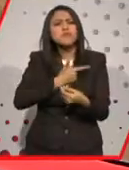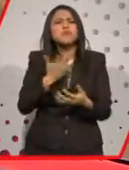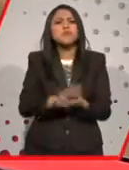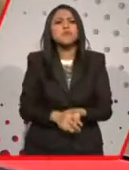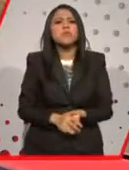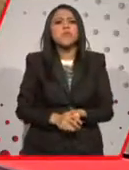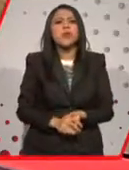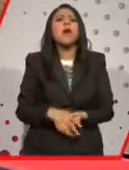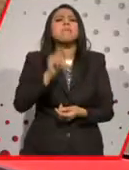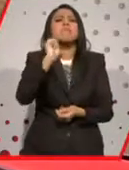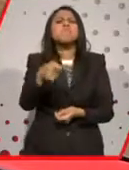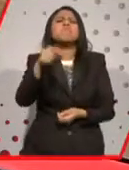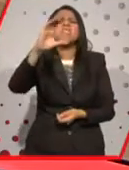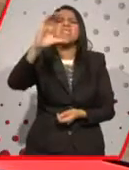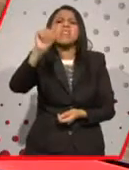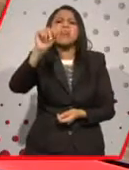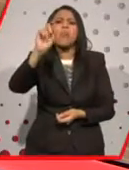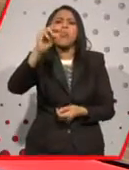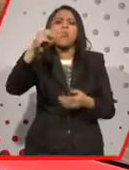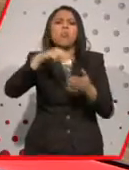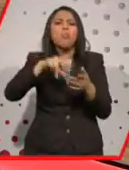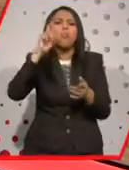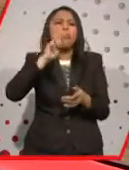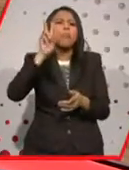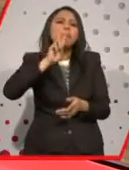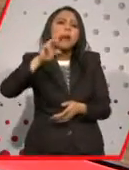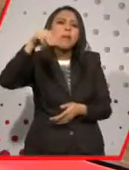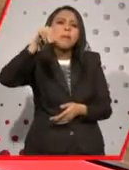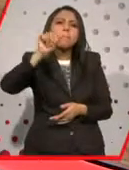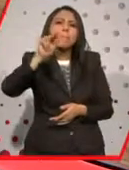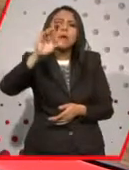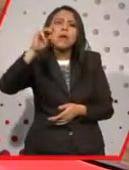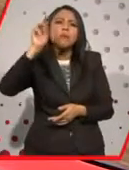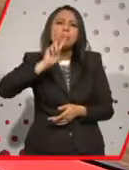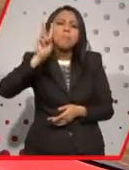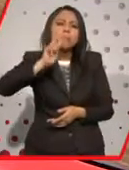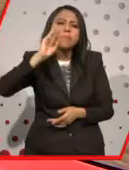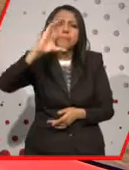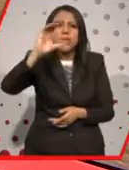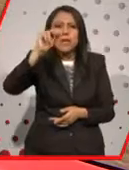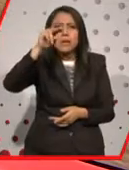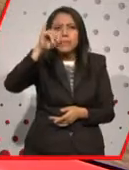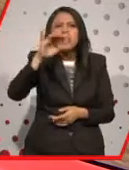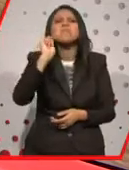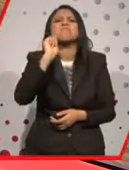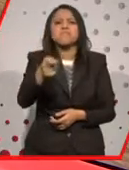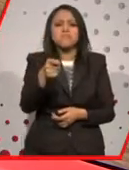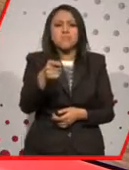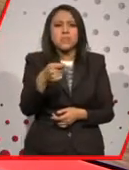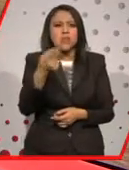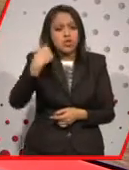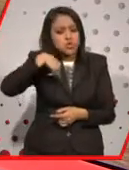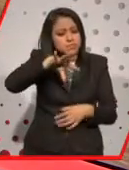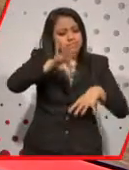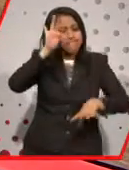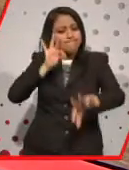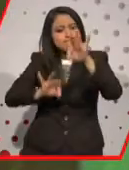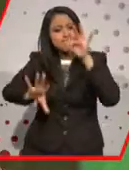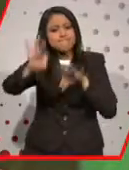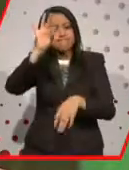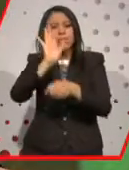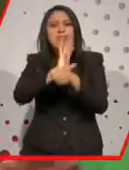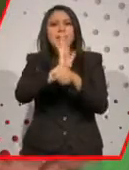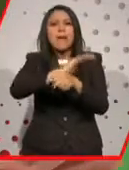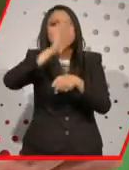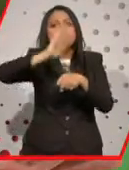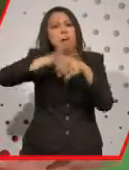Pues mira, básicamente hicimos una selección de las películas ganadoras de los festivales de cine en español más importantes y las ponemos a